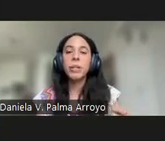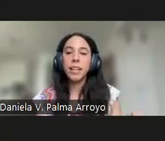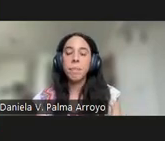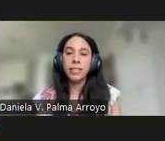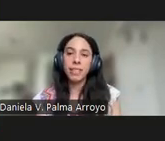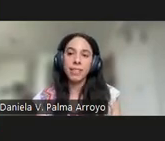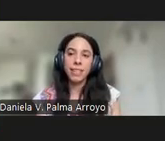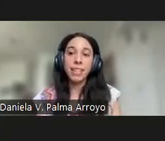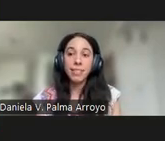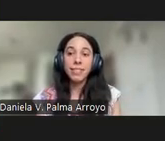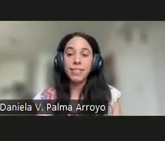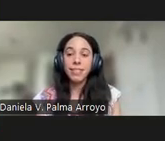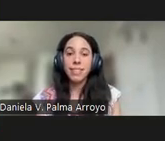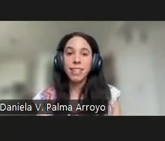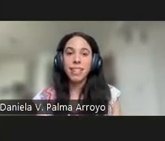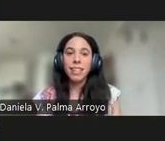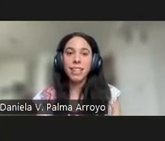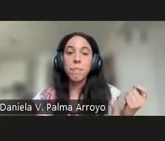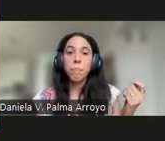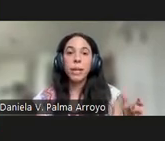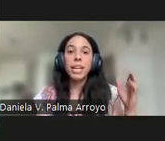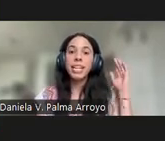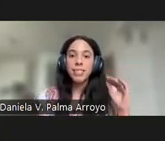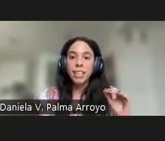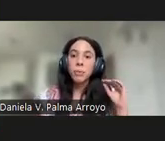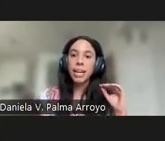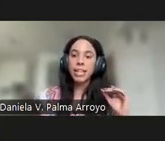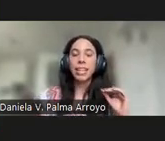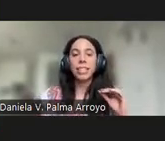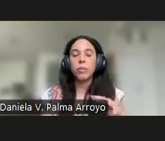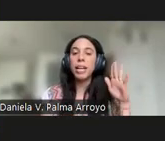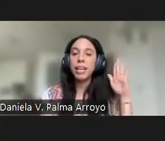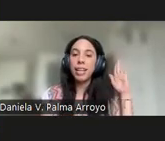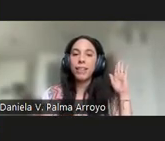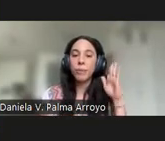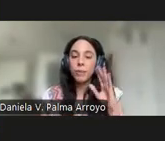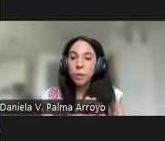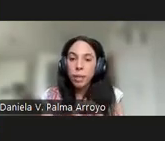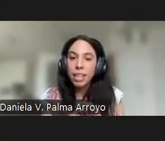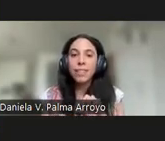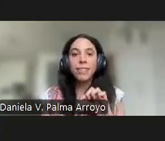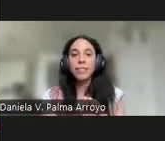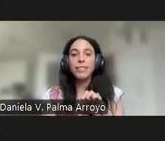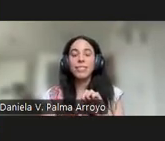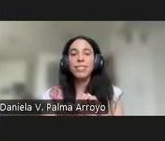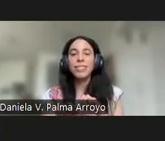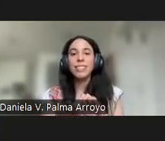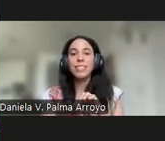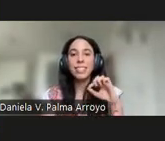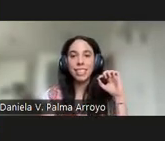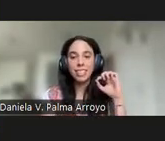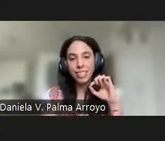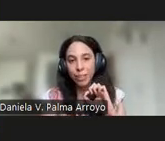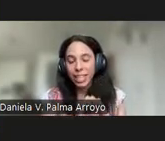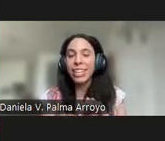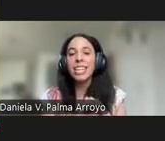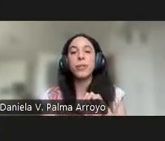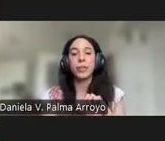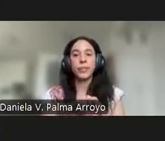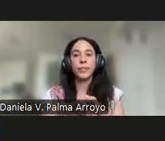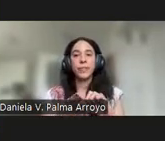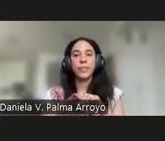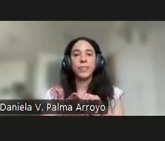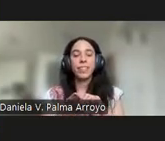Piensen en cómo la representarían y pongan en ese lugar que les duele un dibujito con